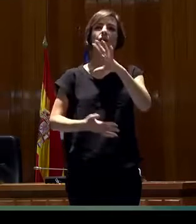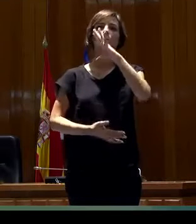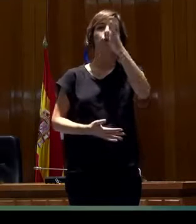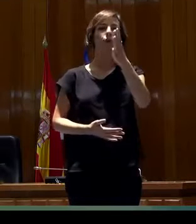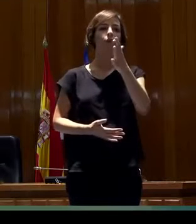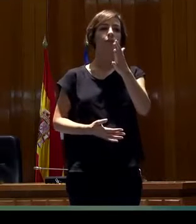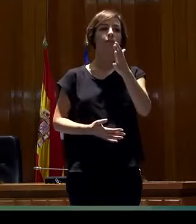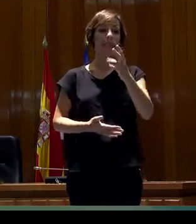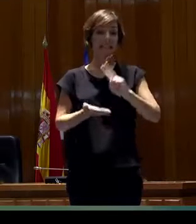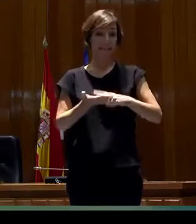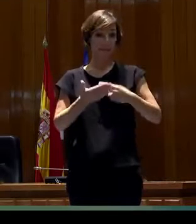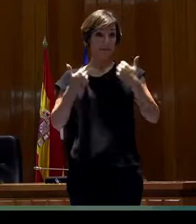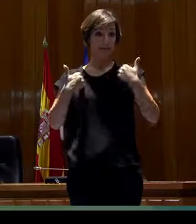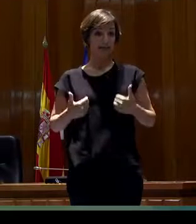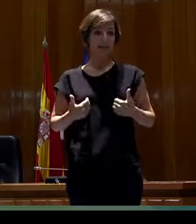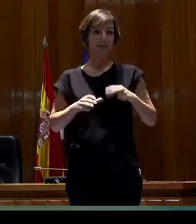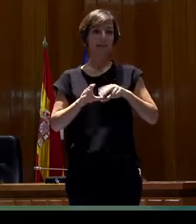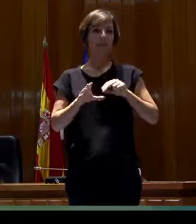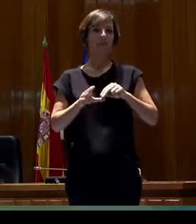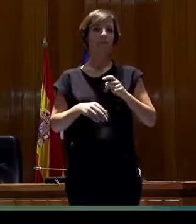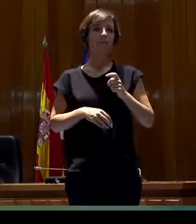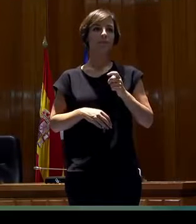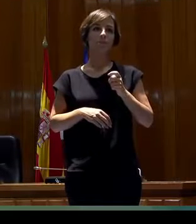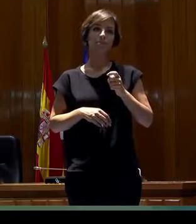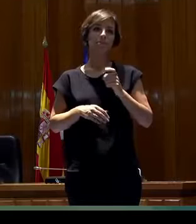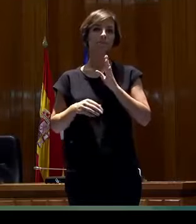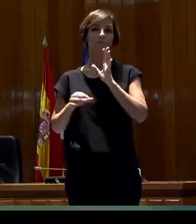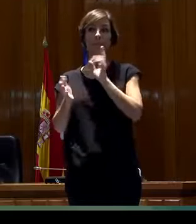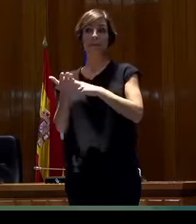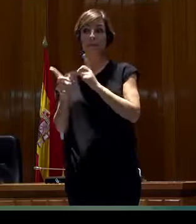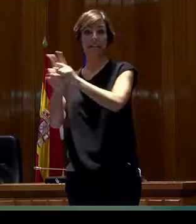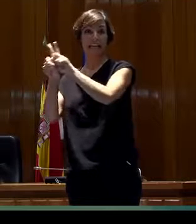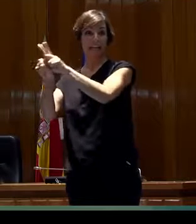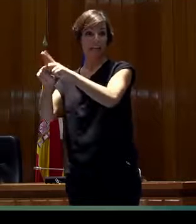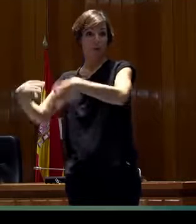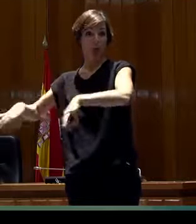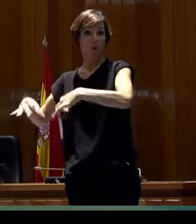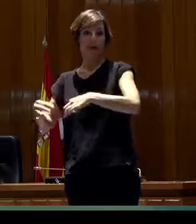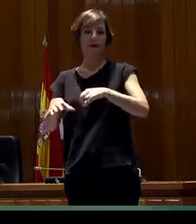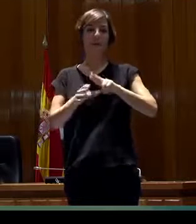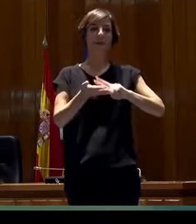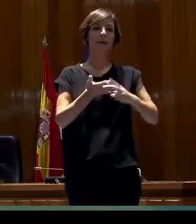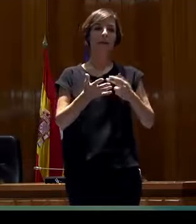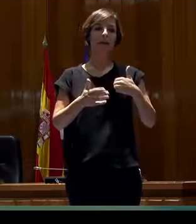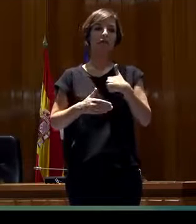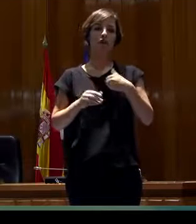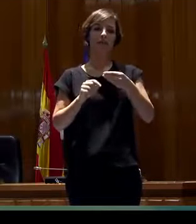que tiene unas funciones que son un poquito más amplias que no son las del intérprete convencional de servicios